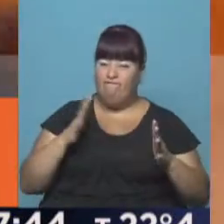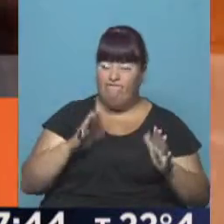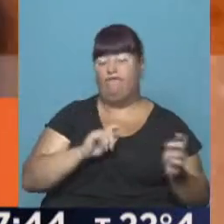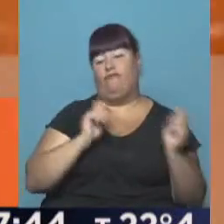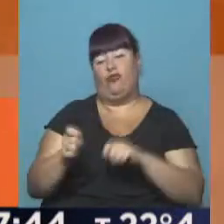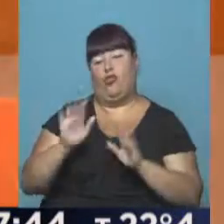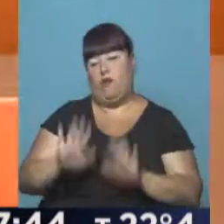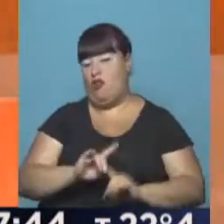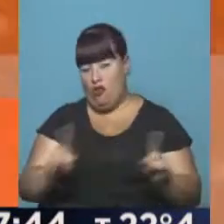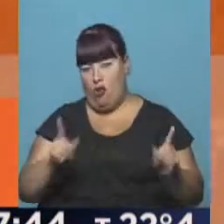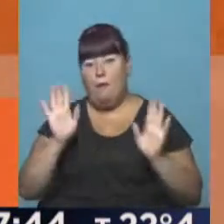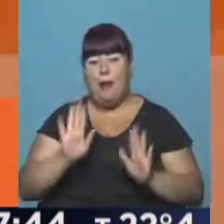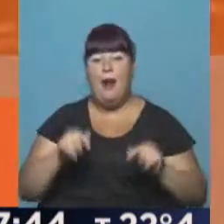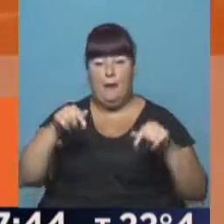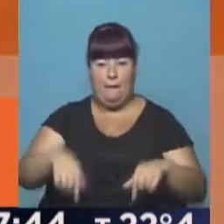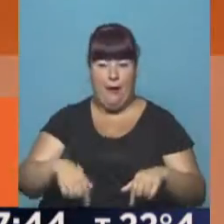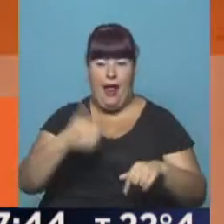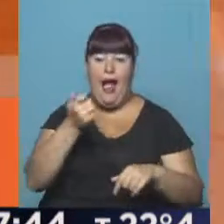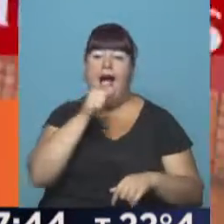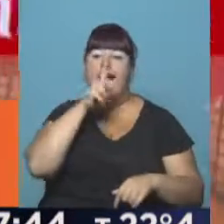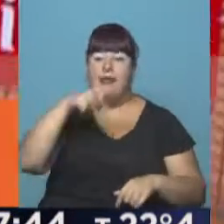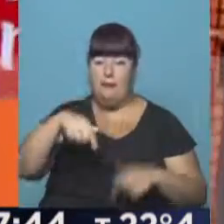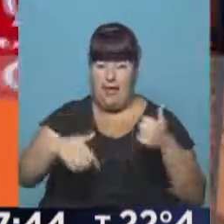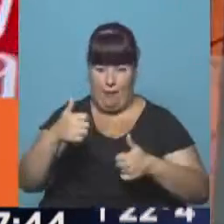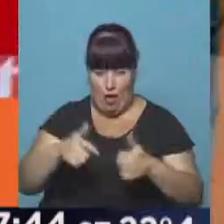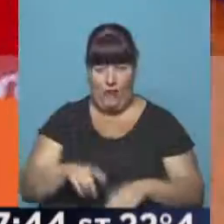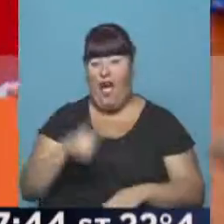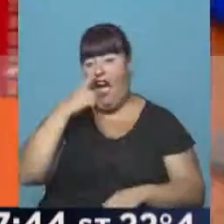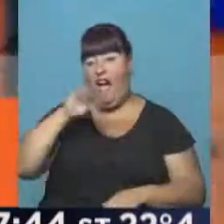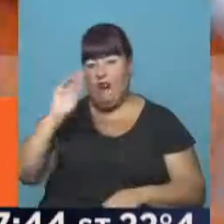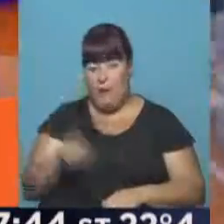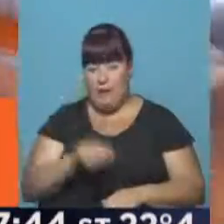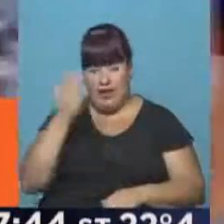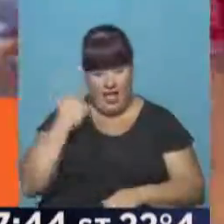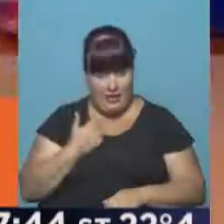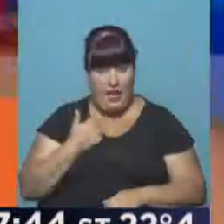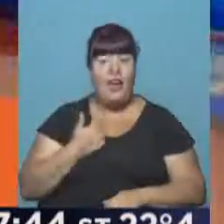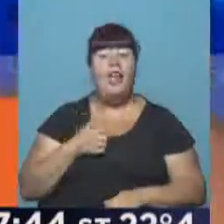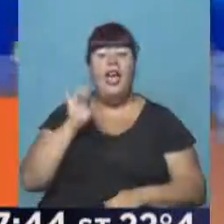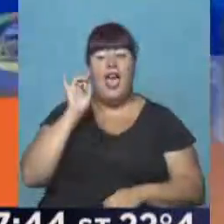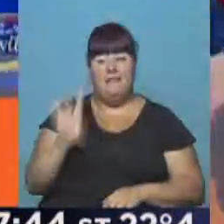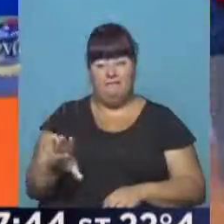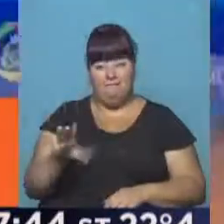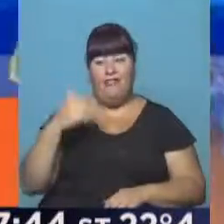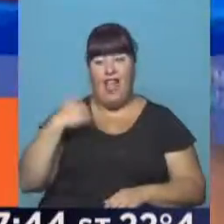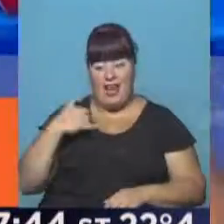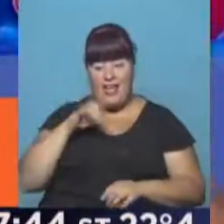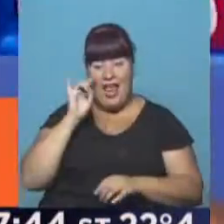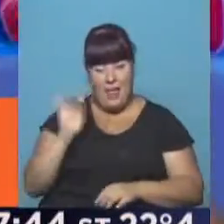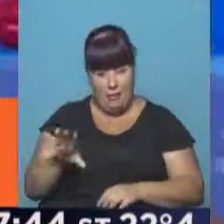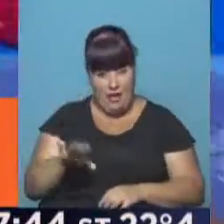por eso decidió prepararse para jugar este torneo. Terminó cayendo en la jornada de ayer y fue uno de los eliminados, de los argentinos